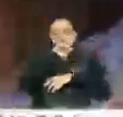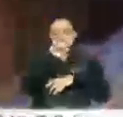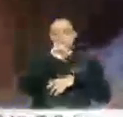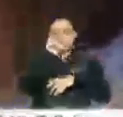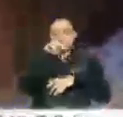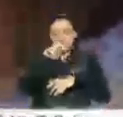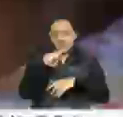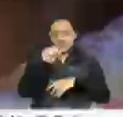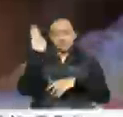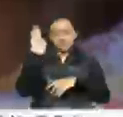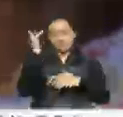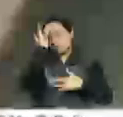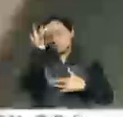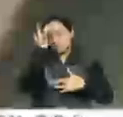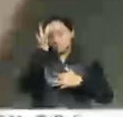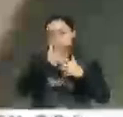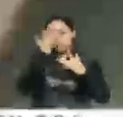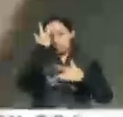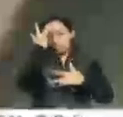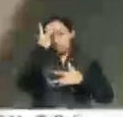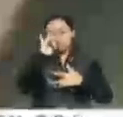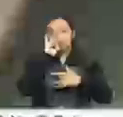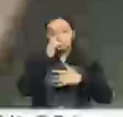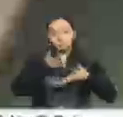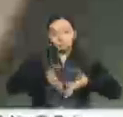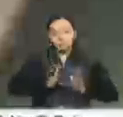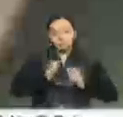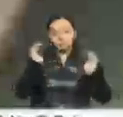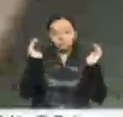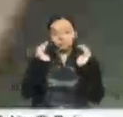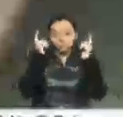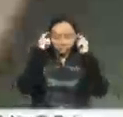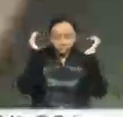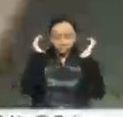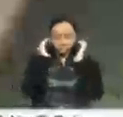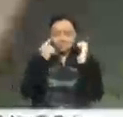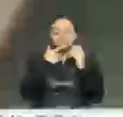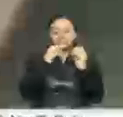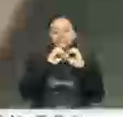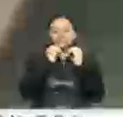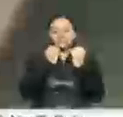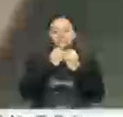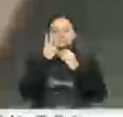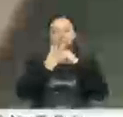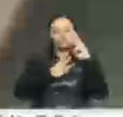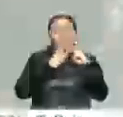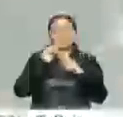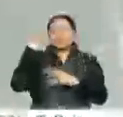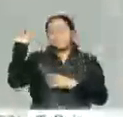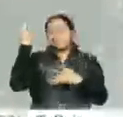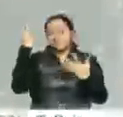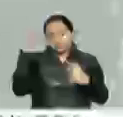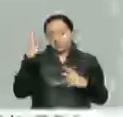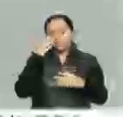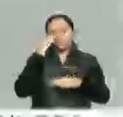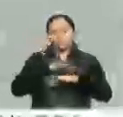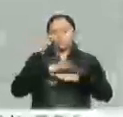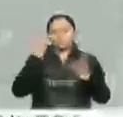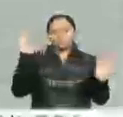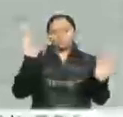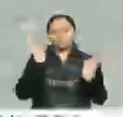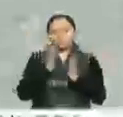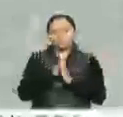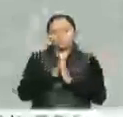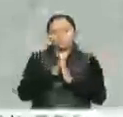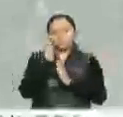gigante sudamericano. La decisión fue notificada a la Organización Mundial de la Salud y se debe principalmente a la disminución de los casos en